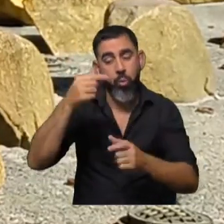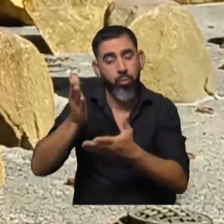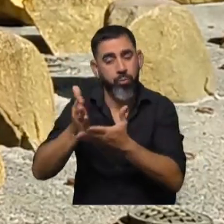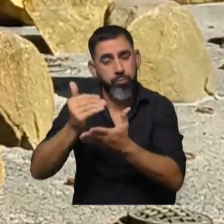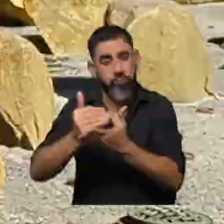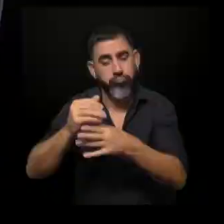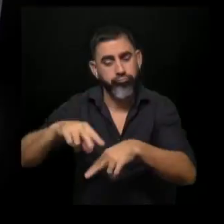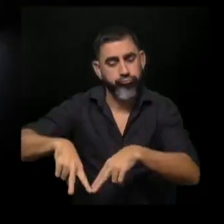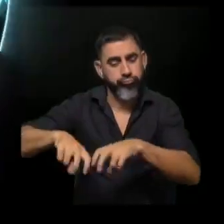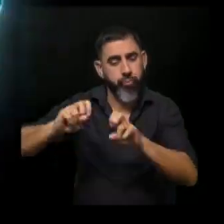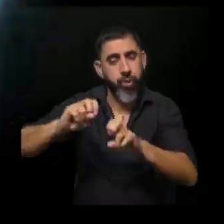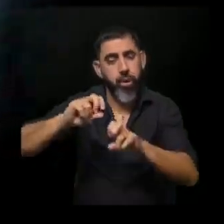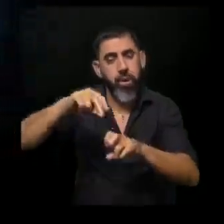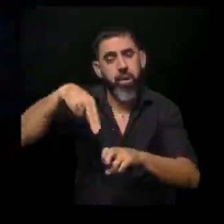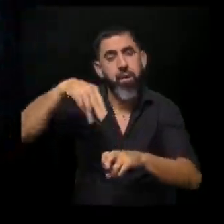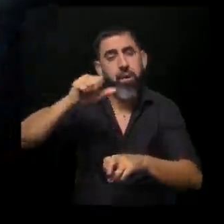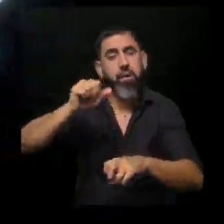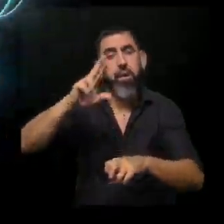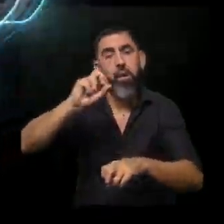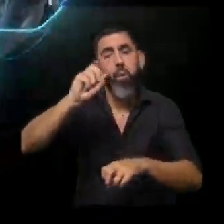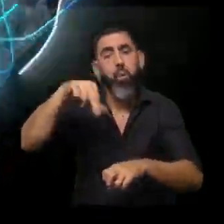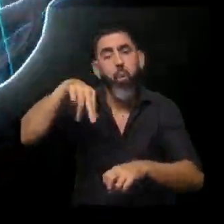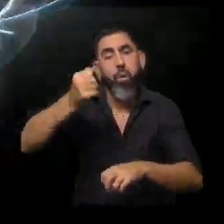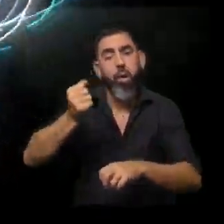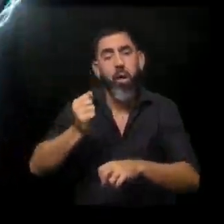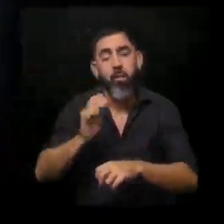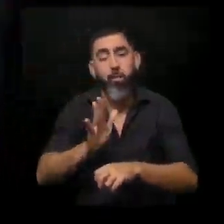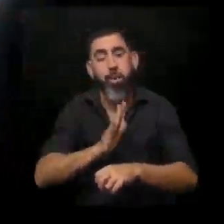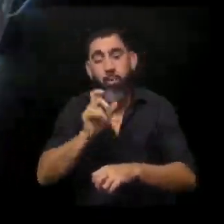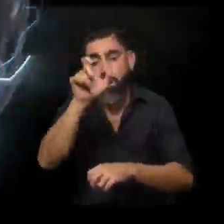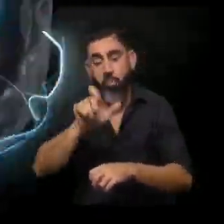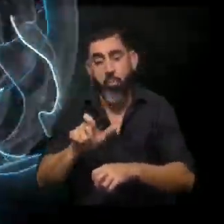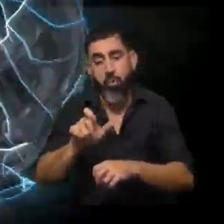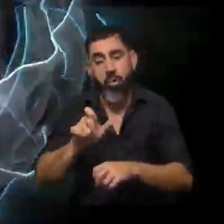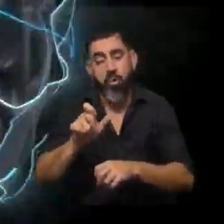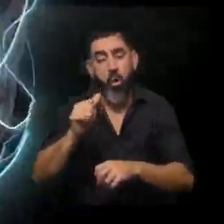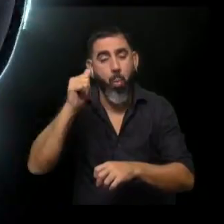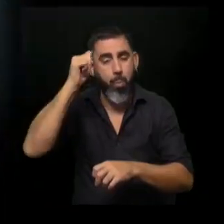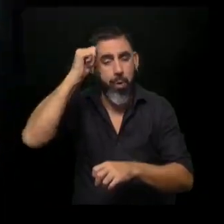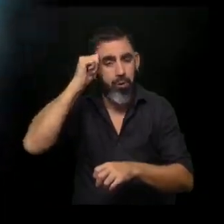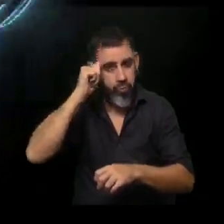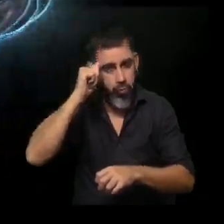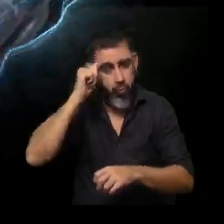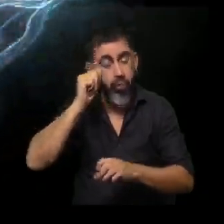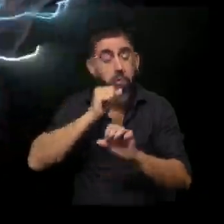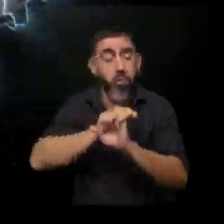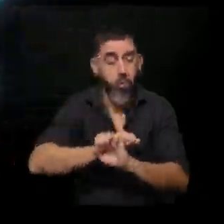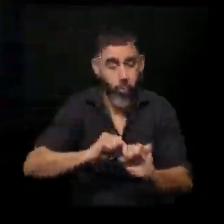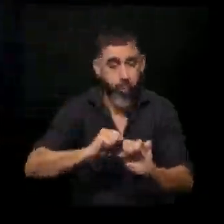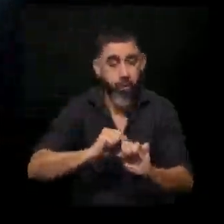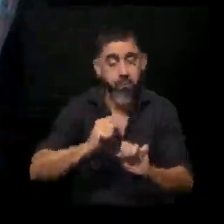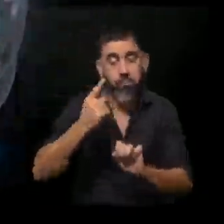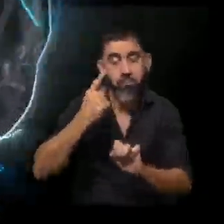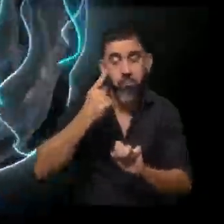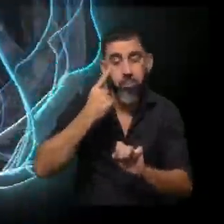registran neuronas individuales en el cerebro de humanos que han pasado por una cirugía y que pueden ser sujetos